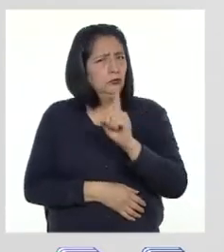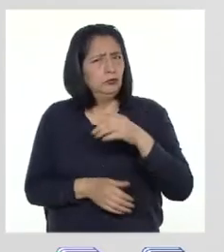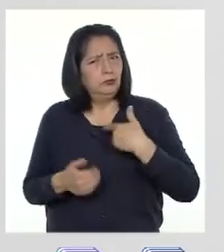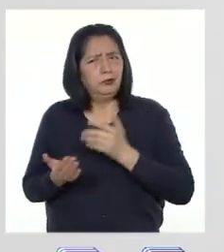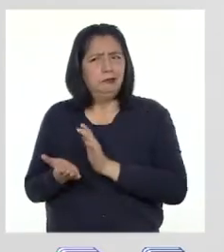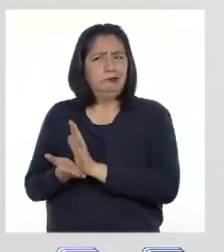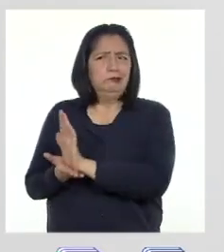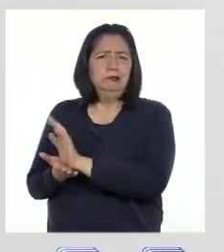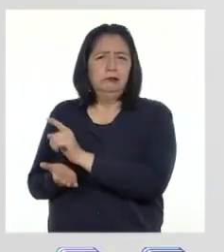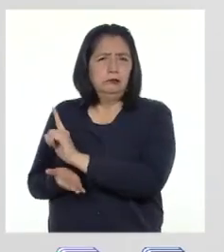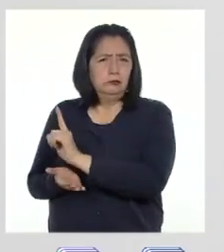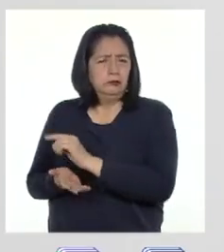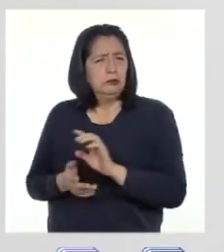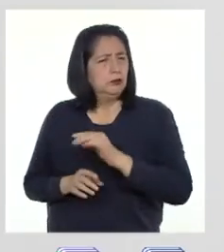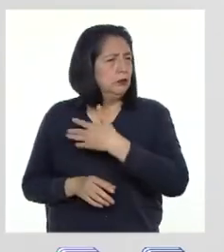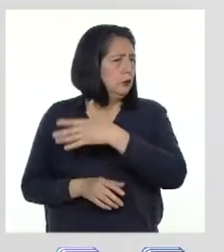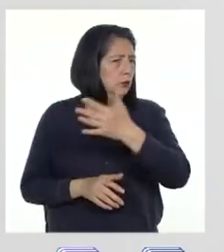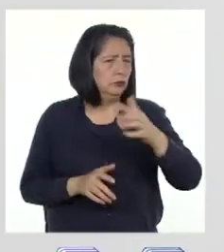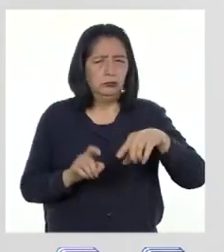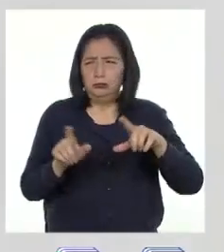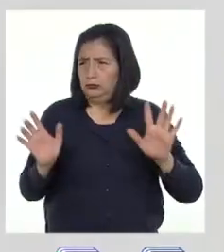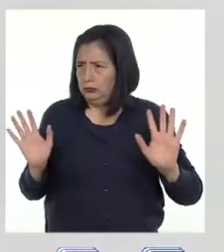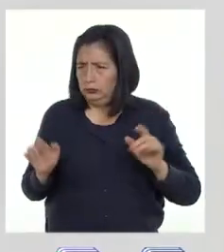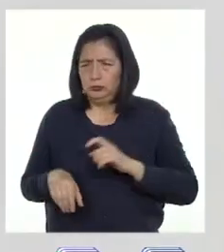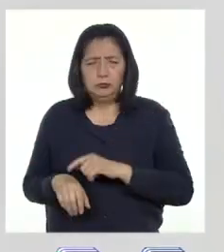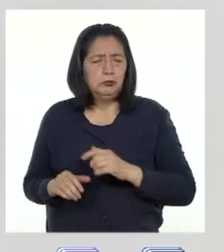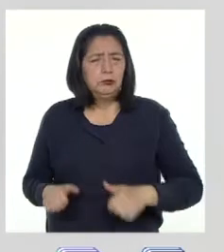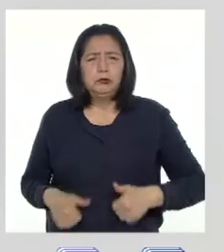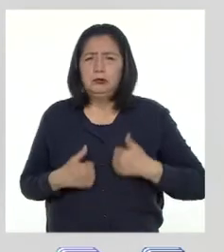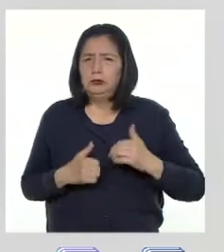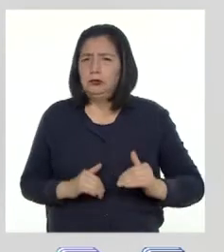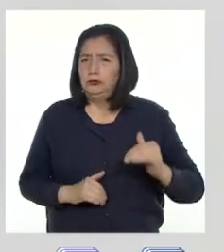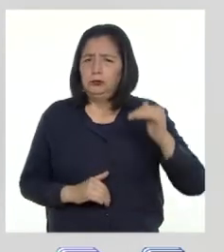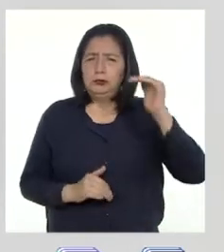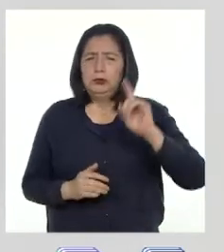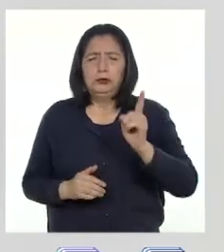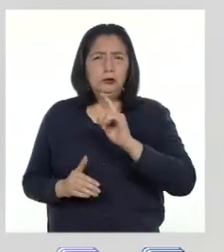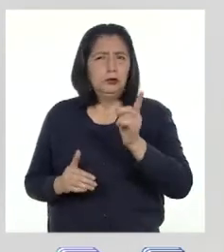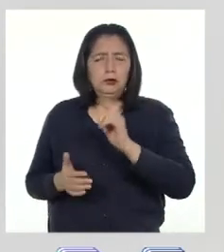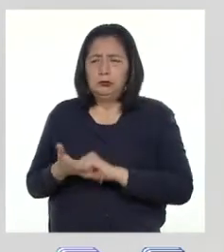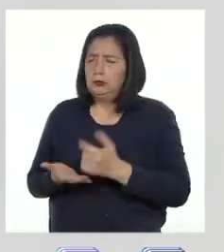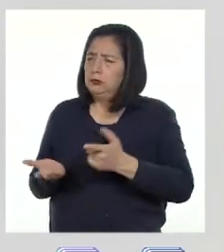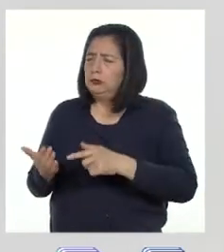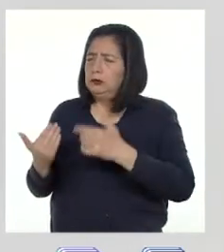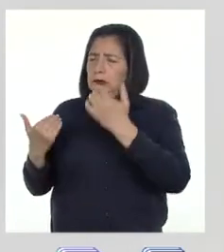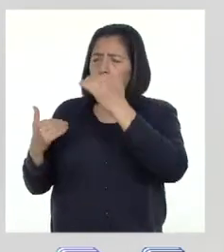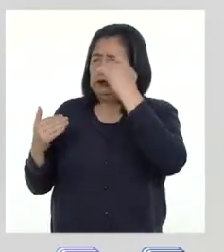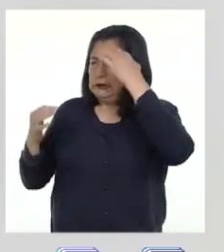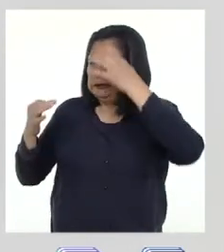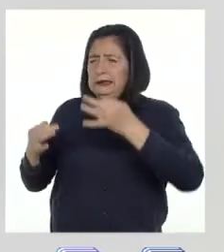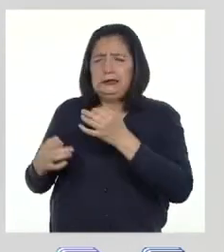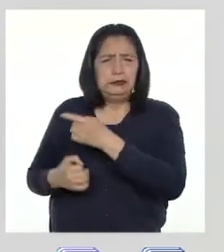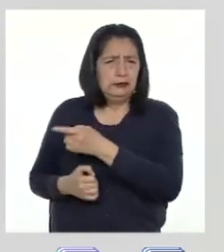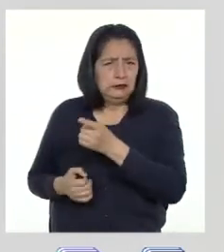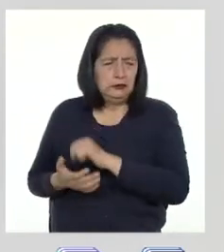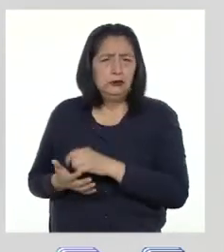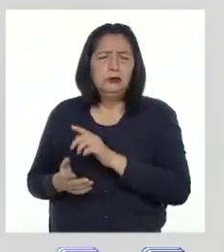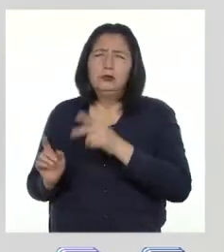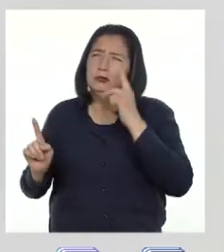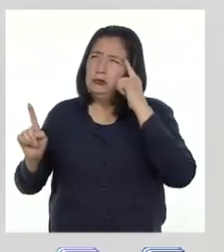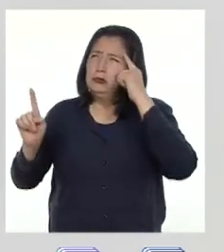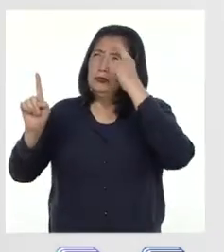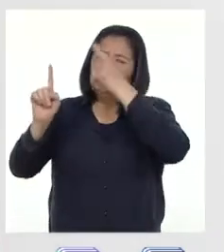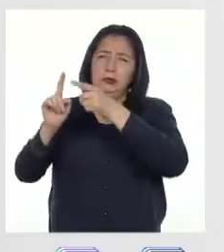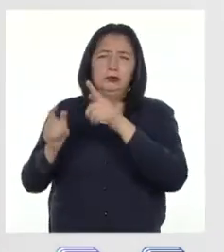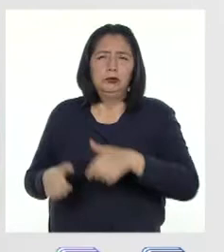ser discriminadas en ningún ámbito de su vida, ni ser limitadas en las decisiones que tomen respecto de sus proyectos